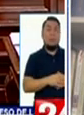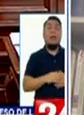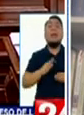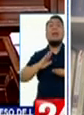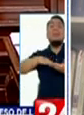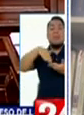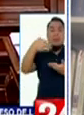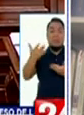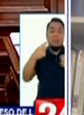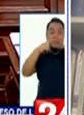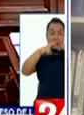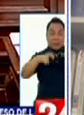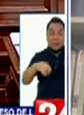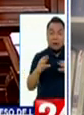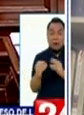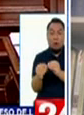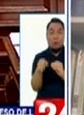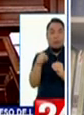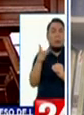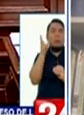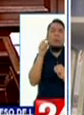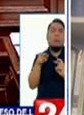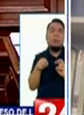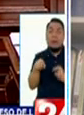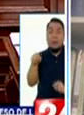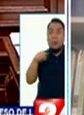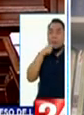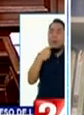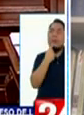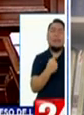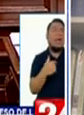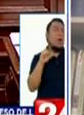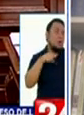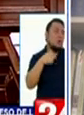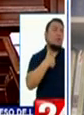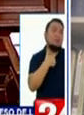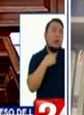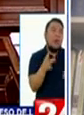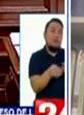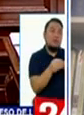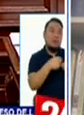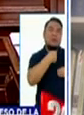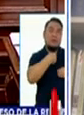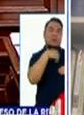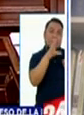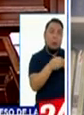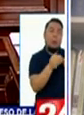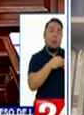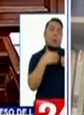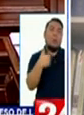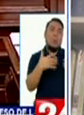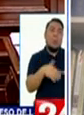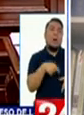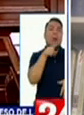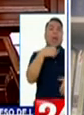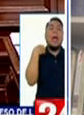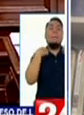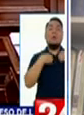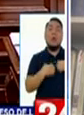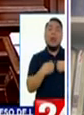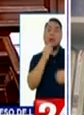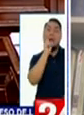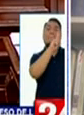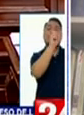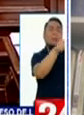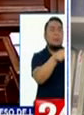confrontacional no sino manteniendo un diálogo que lleve a la corte de los poderes públicos como referentes del juego para la solución de los problemas es